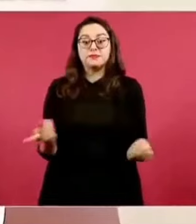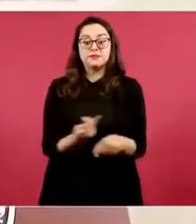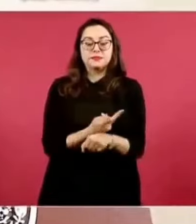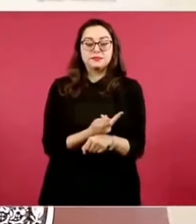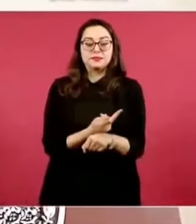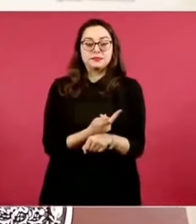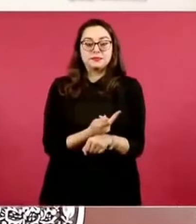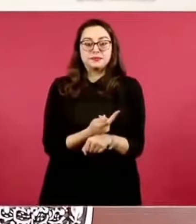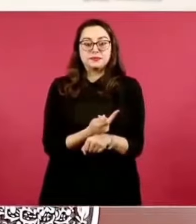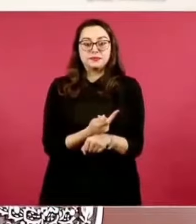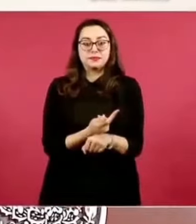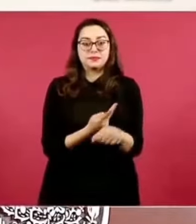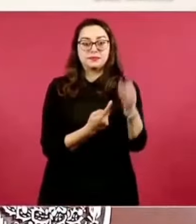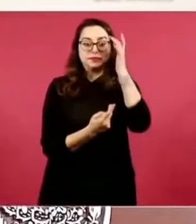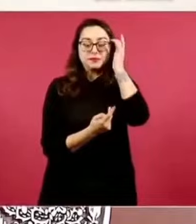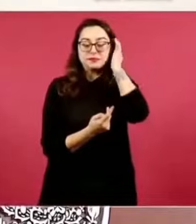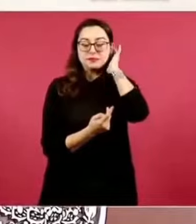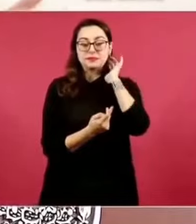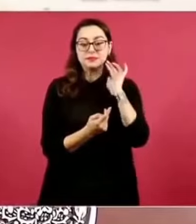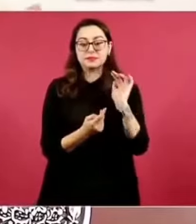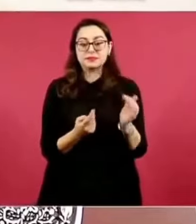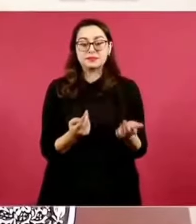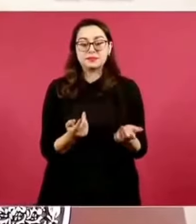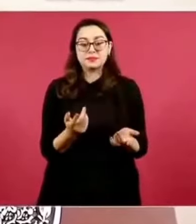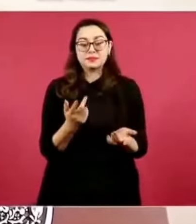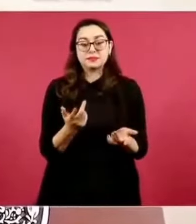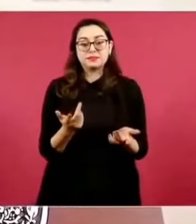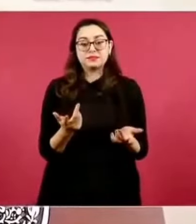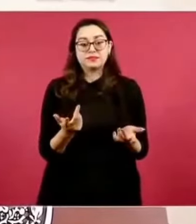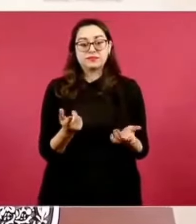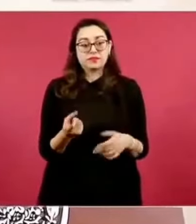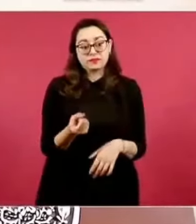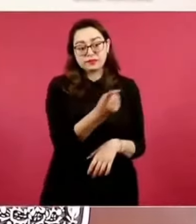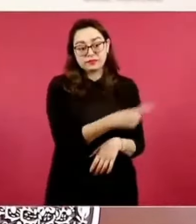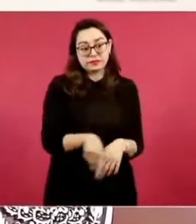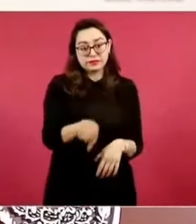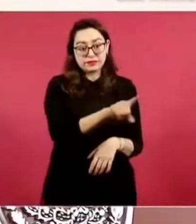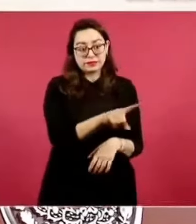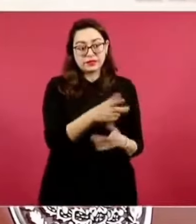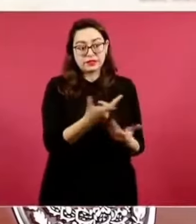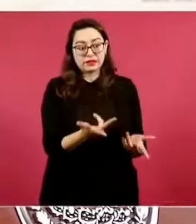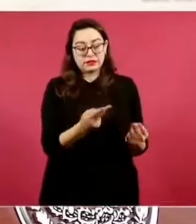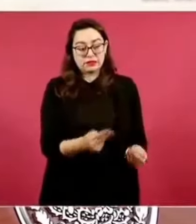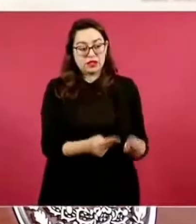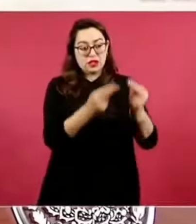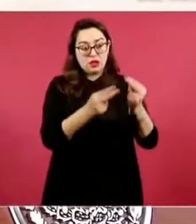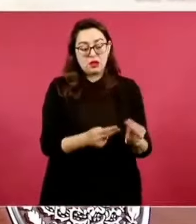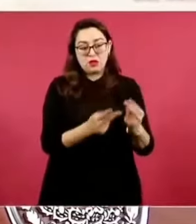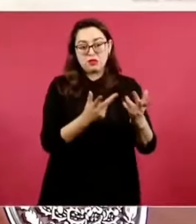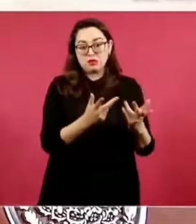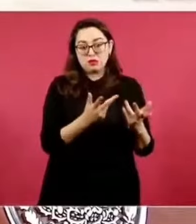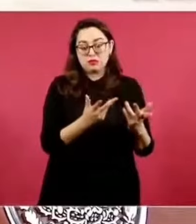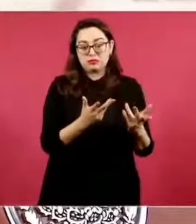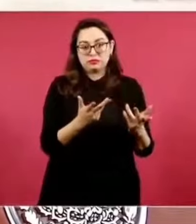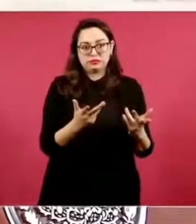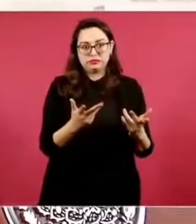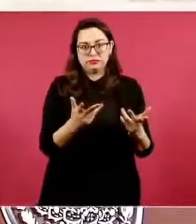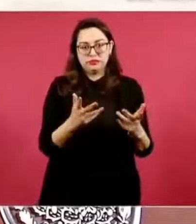como ahora por ejemplo ya no tienen el negocio en el Estado de México imagínense lo